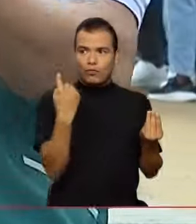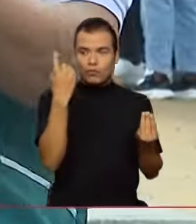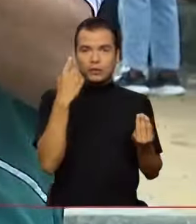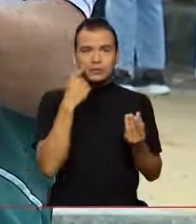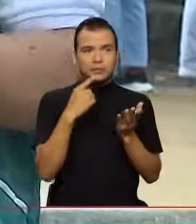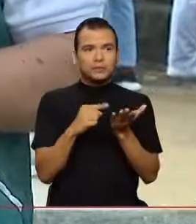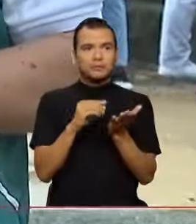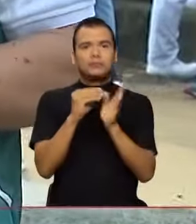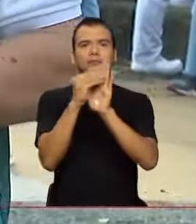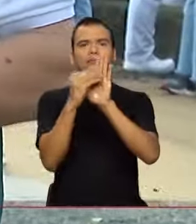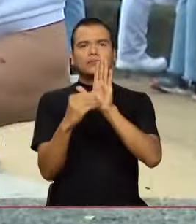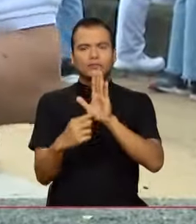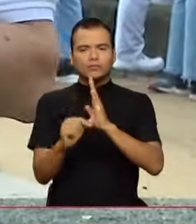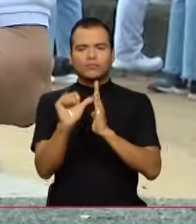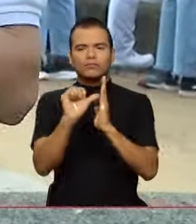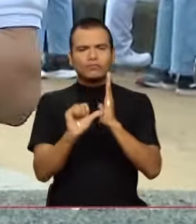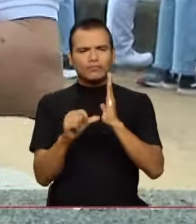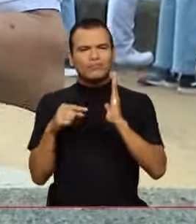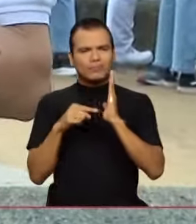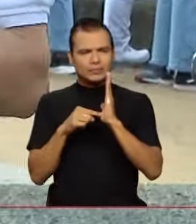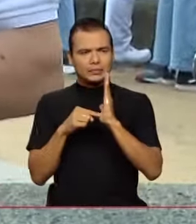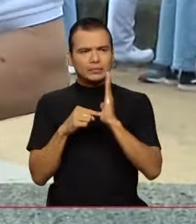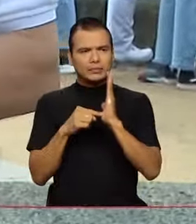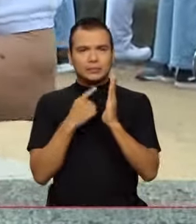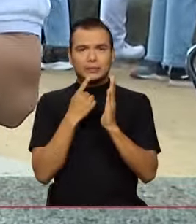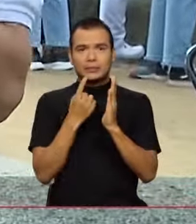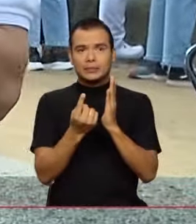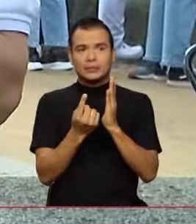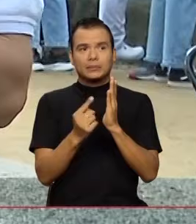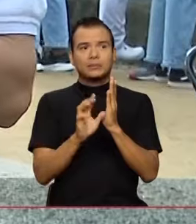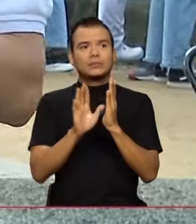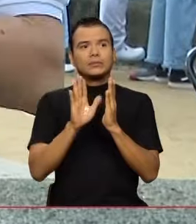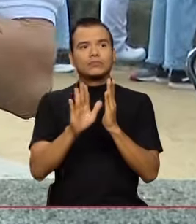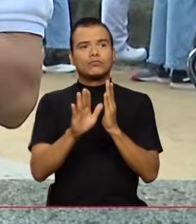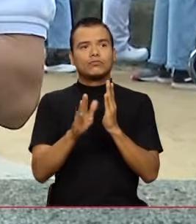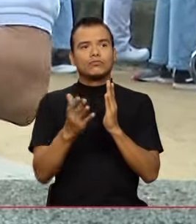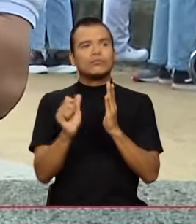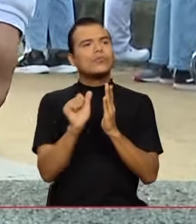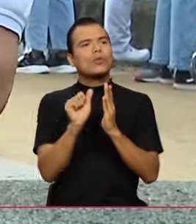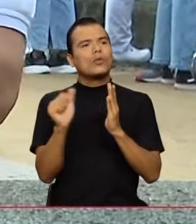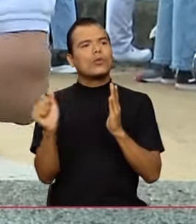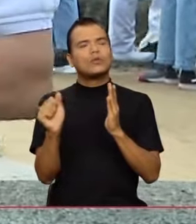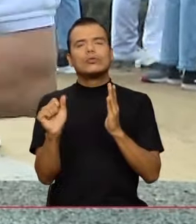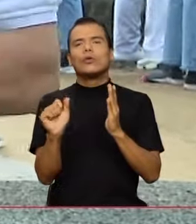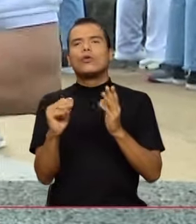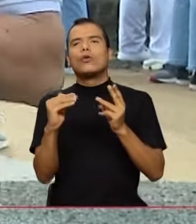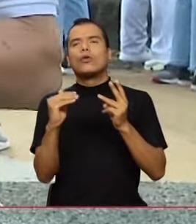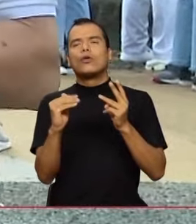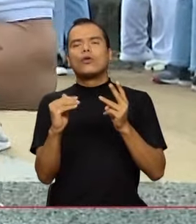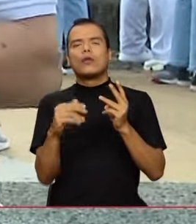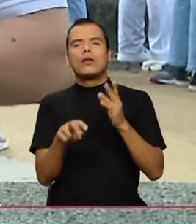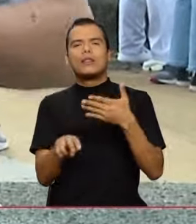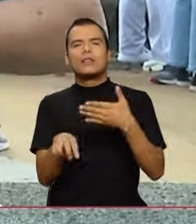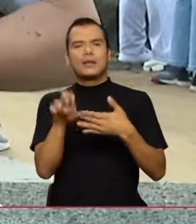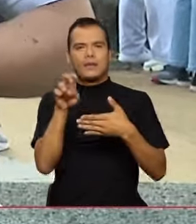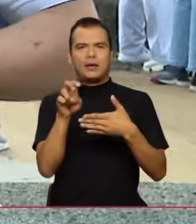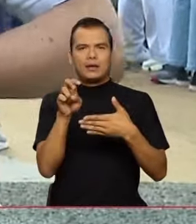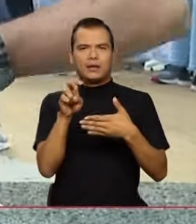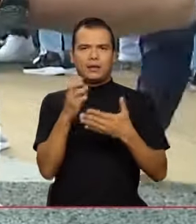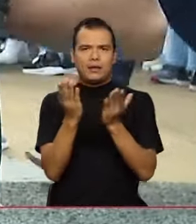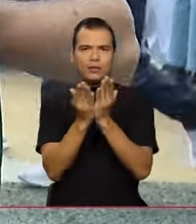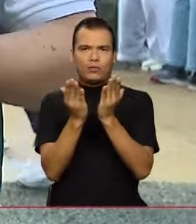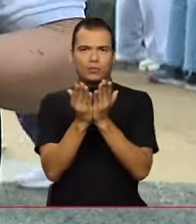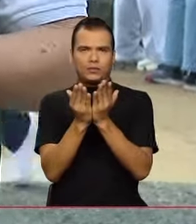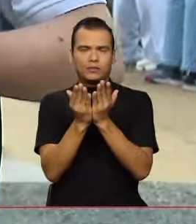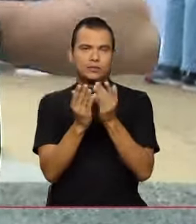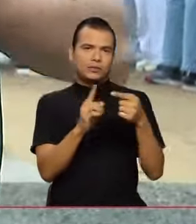unas líneas, unos artículos donde se crea un nivel educativo terciario. Es decir, hoy existe